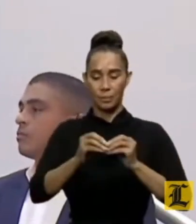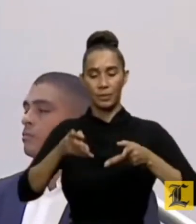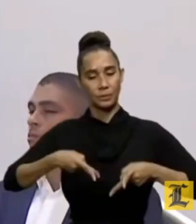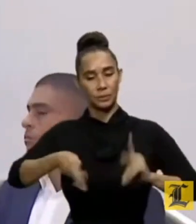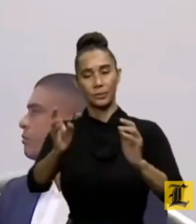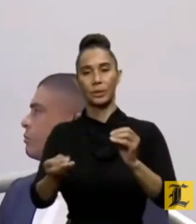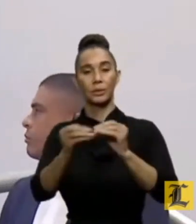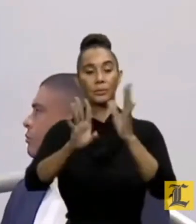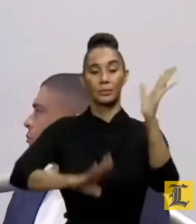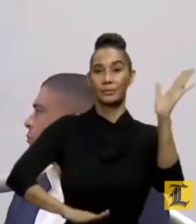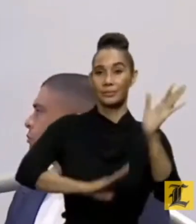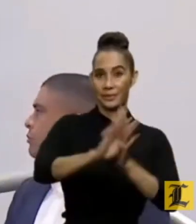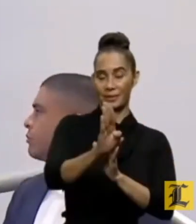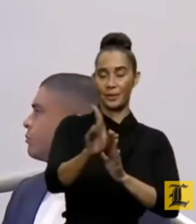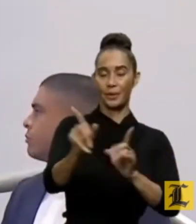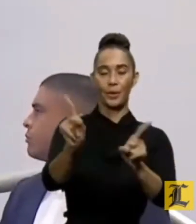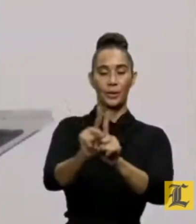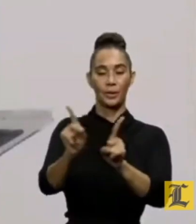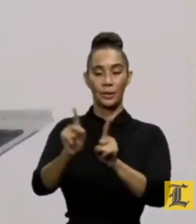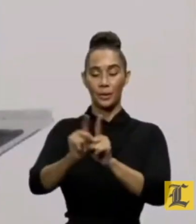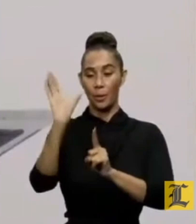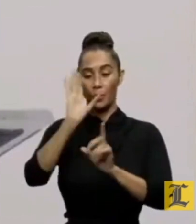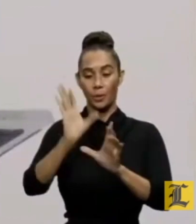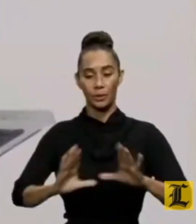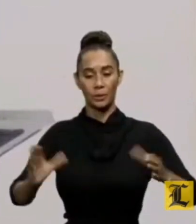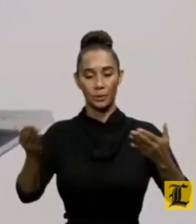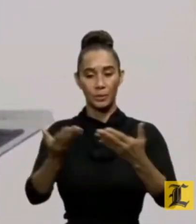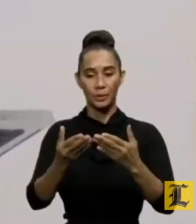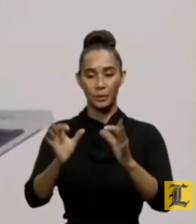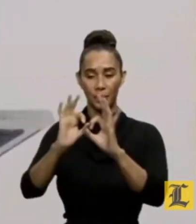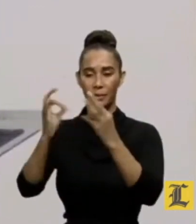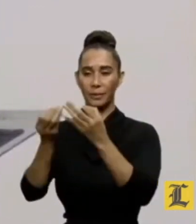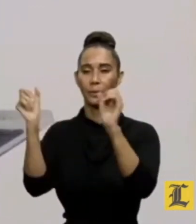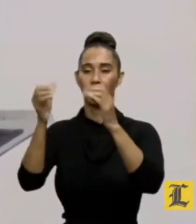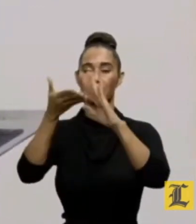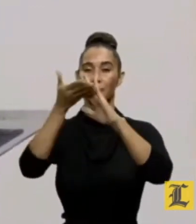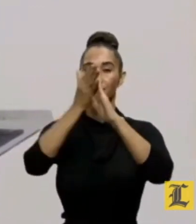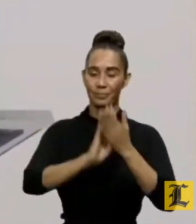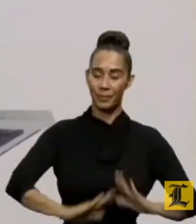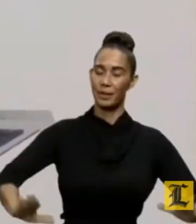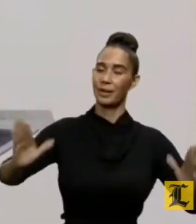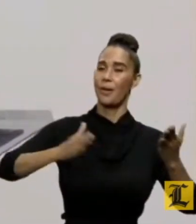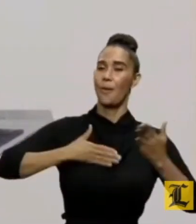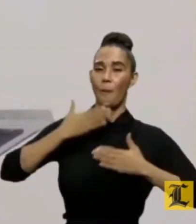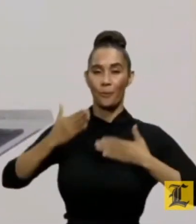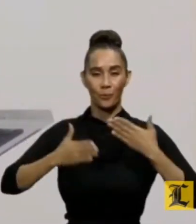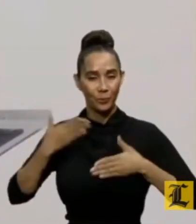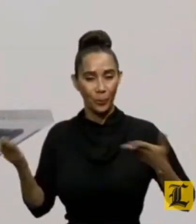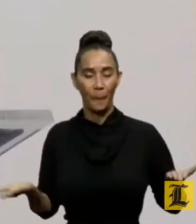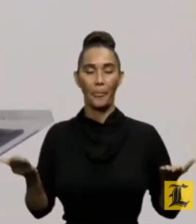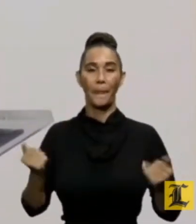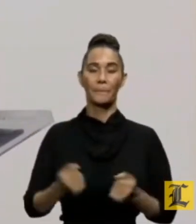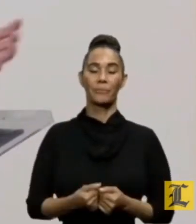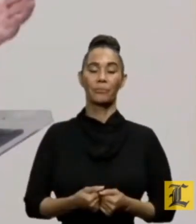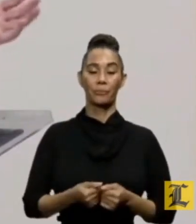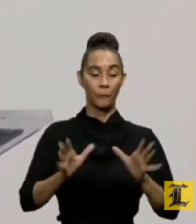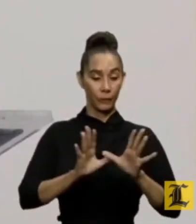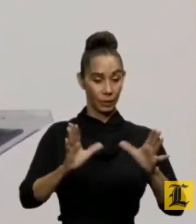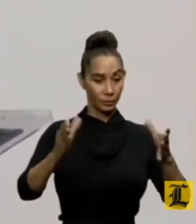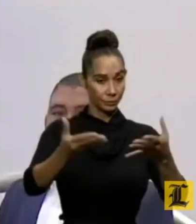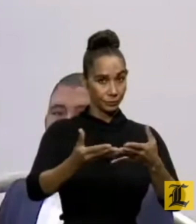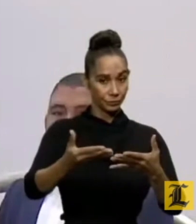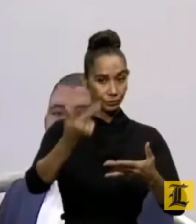y desarrollo, sino propiciando espacios que nos den paz, que nos den alegría, que nos den felicidad. Espacios